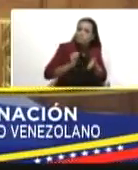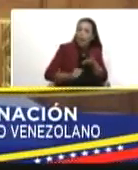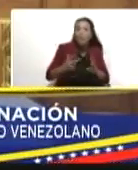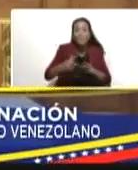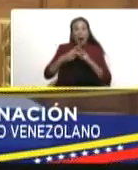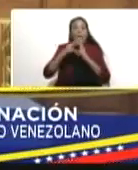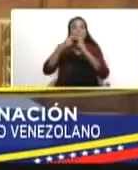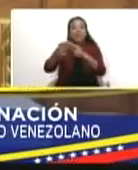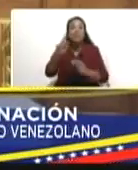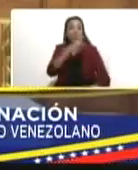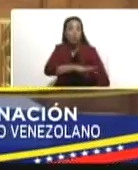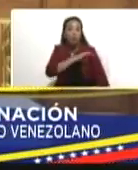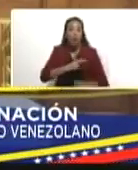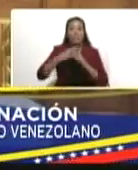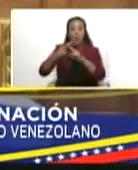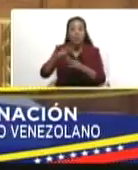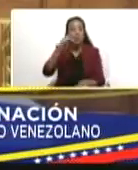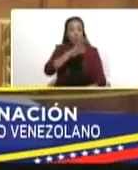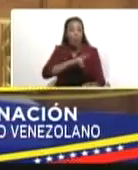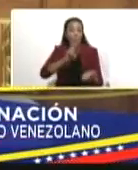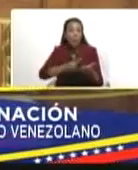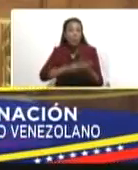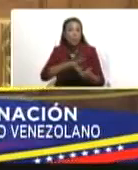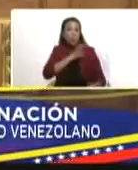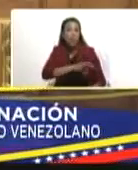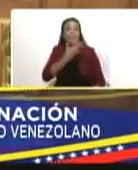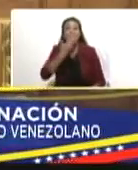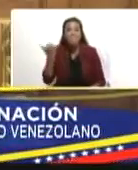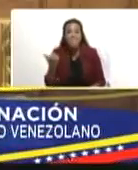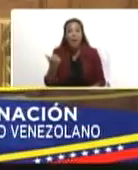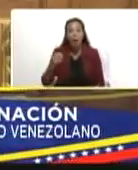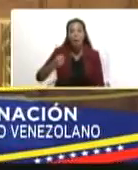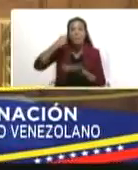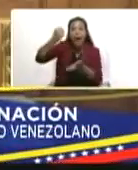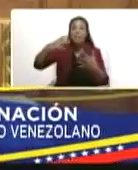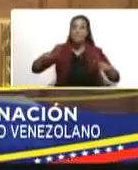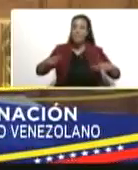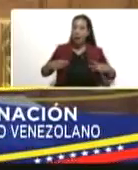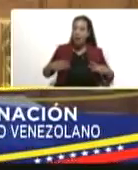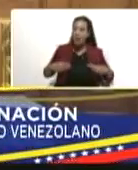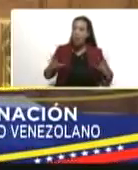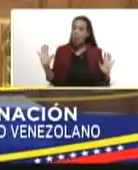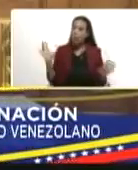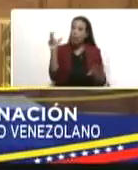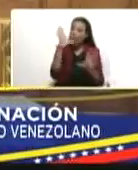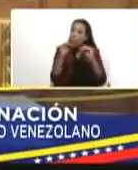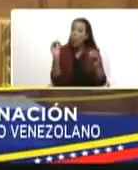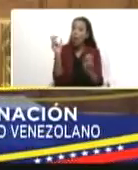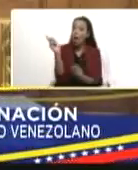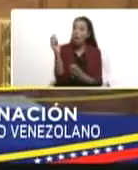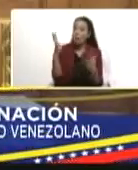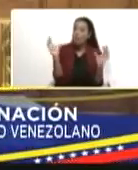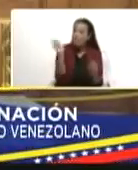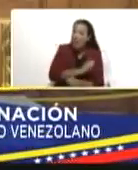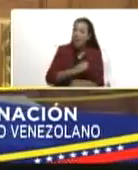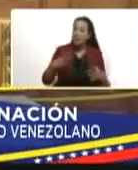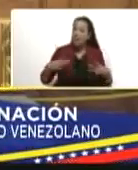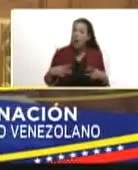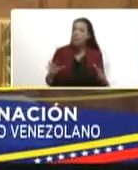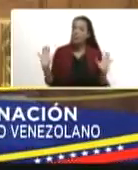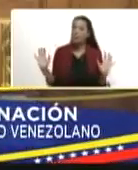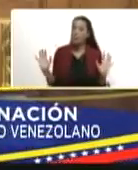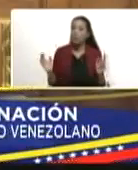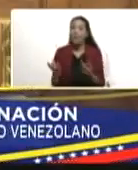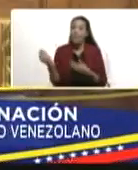prestaciones sociales para mejorar vacacional de todos los trabajadores y trabajadoras